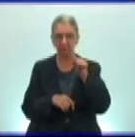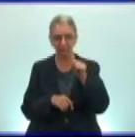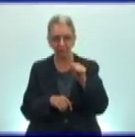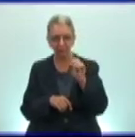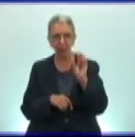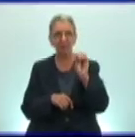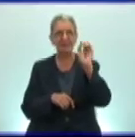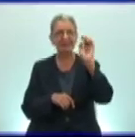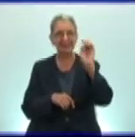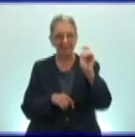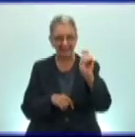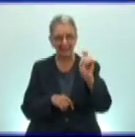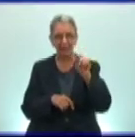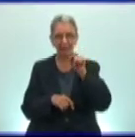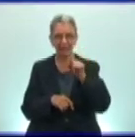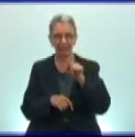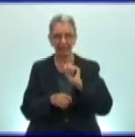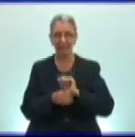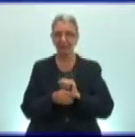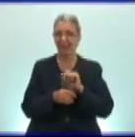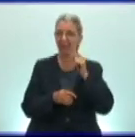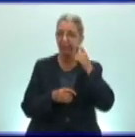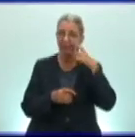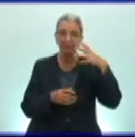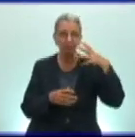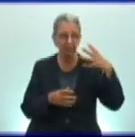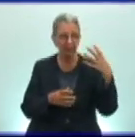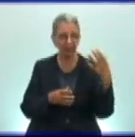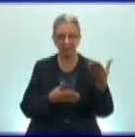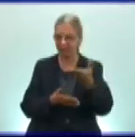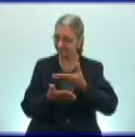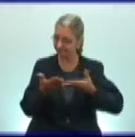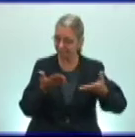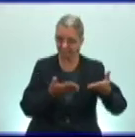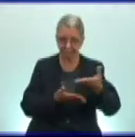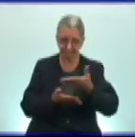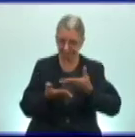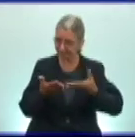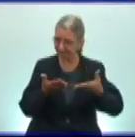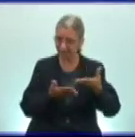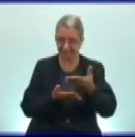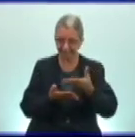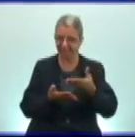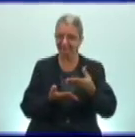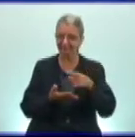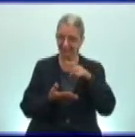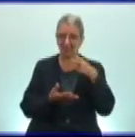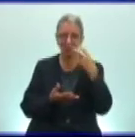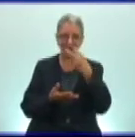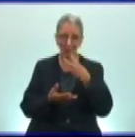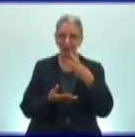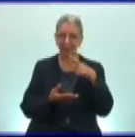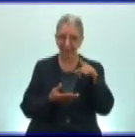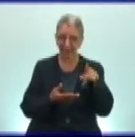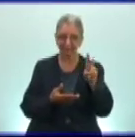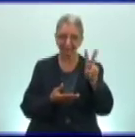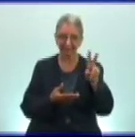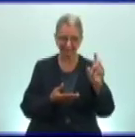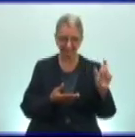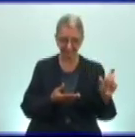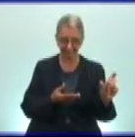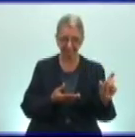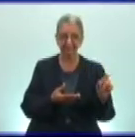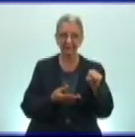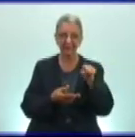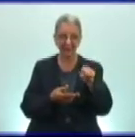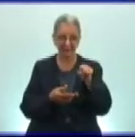químico oxígeno. Es importante que ustedes se vayan familiarizando con este vocabulario, es decir, la O mayúscula ya nos dice